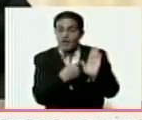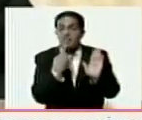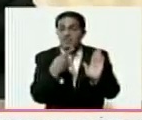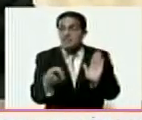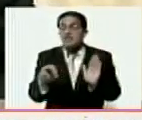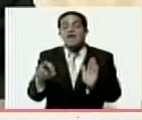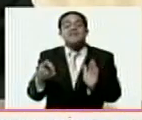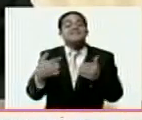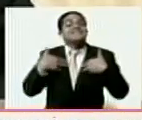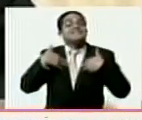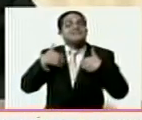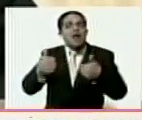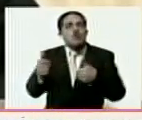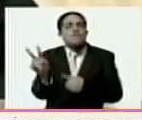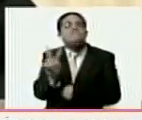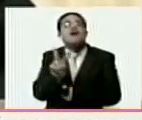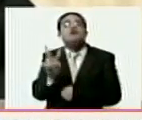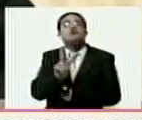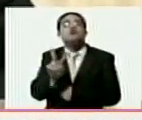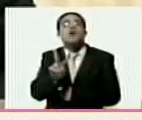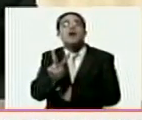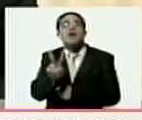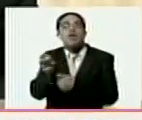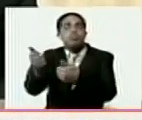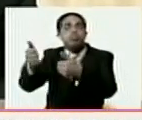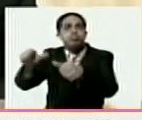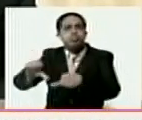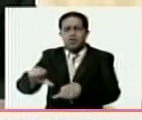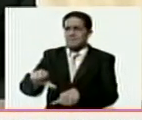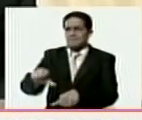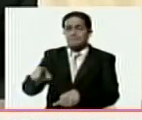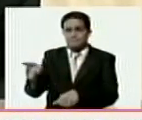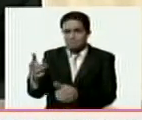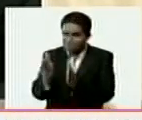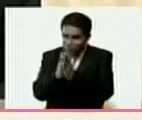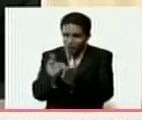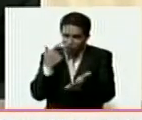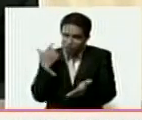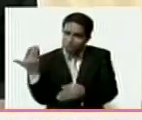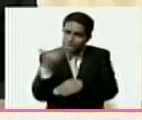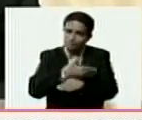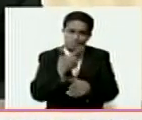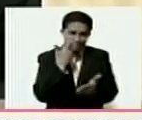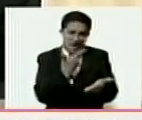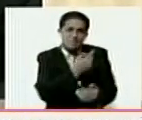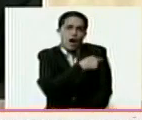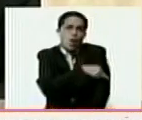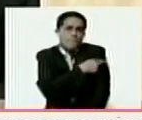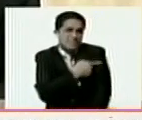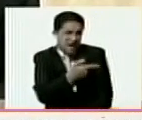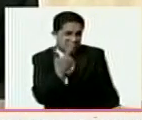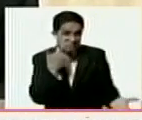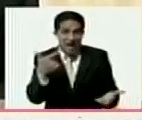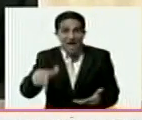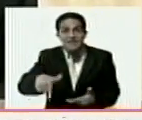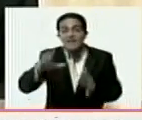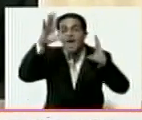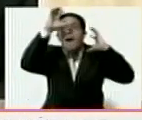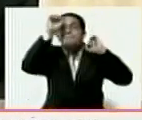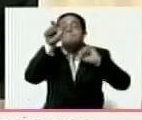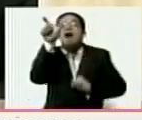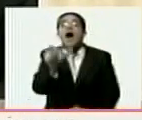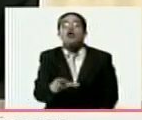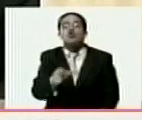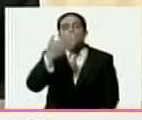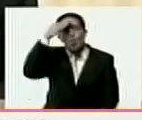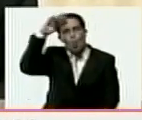el sistema de salud. Vayan a los ambulatorios populares. Aquí está el embajador de la República de Cuba, que